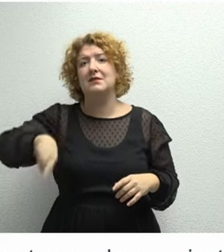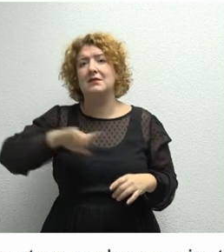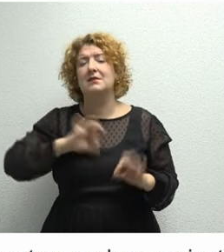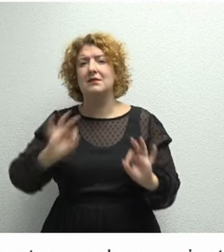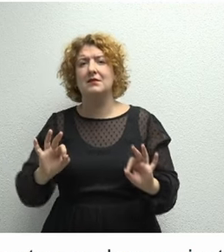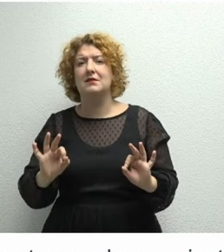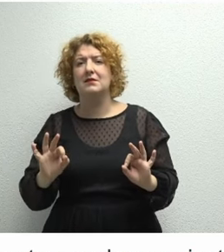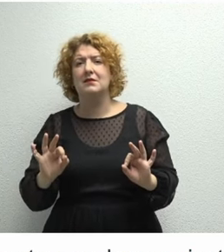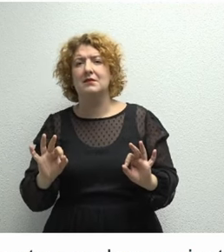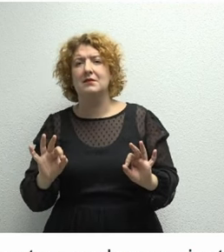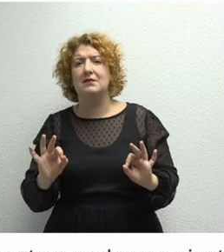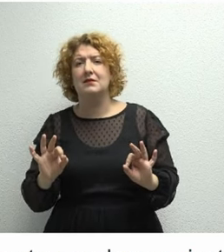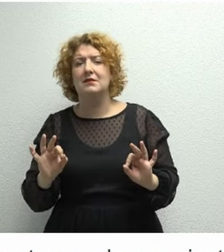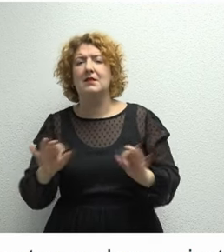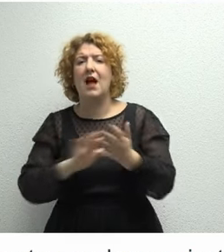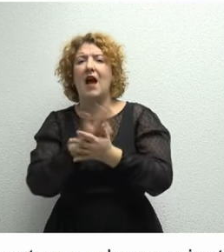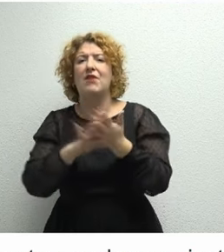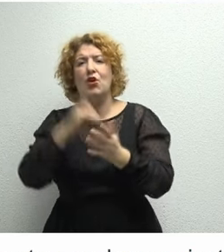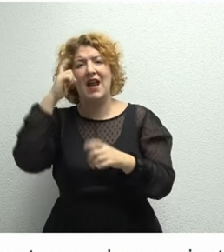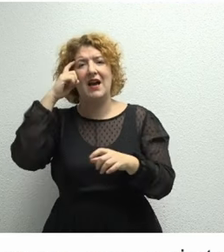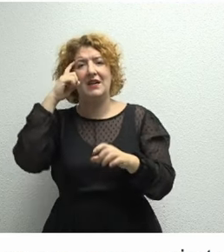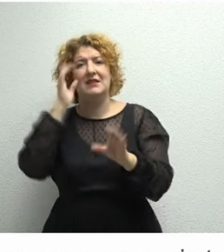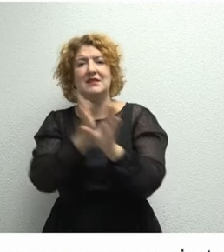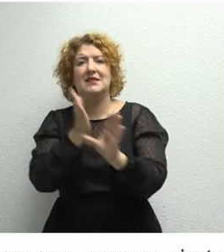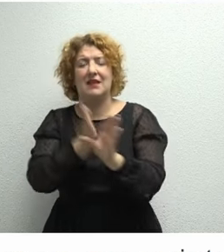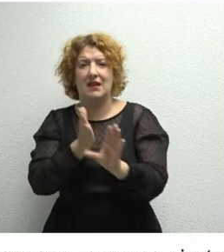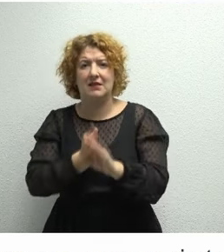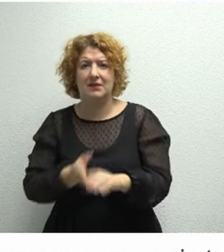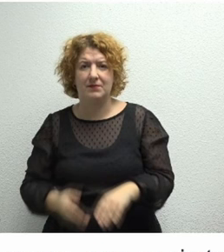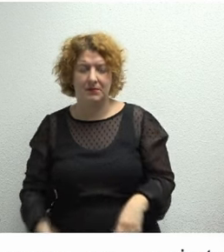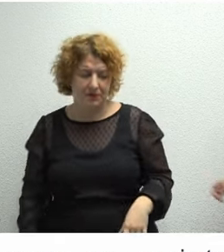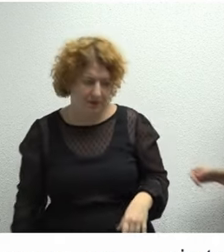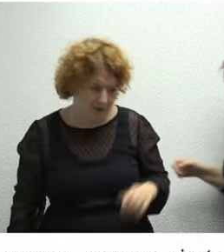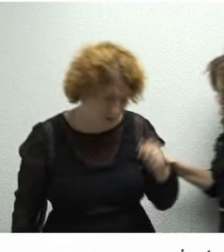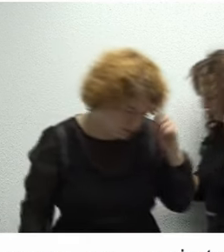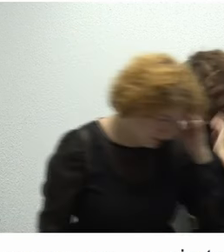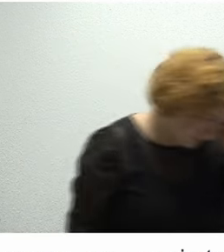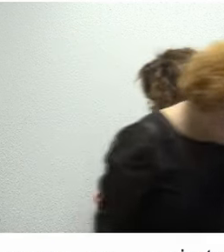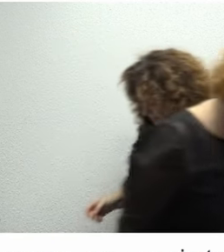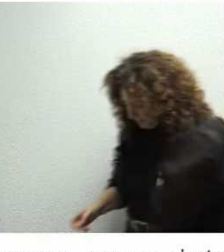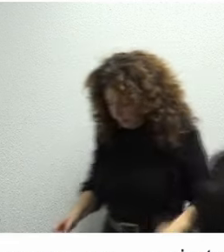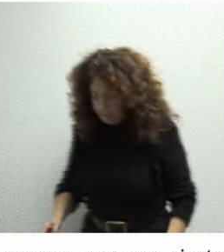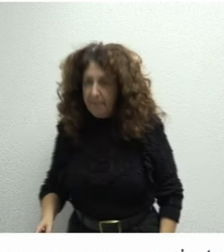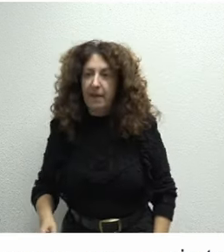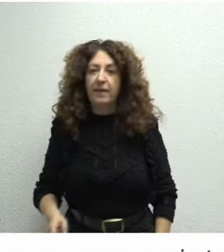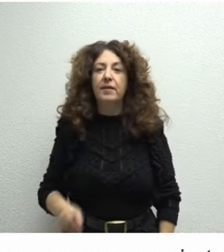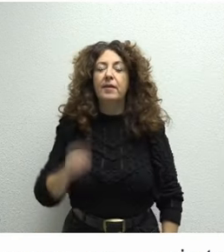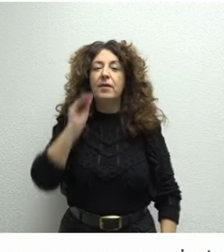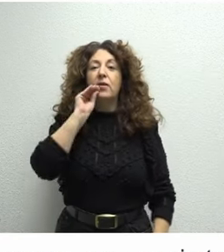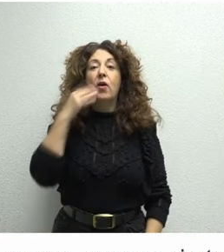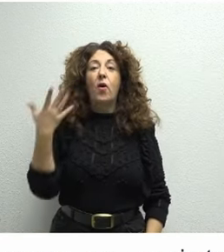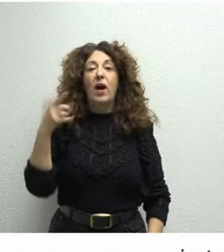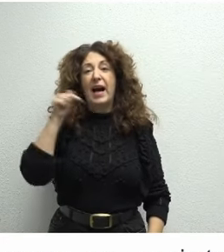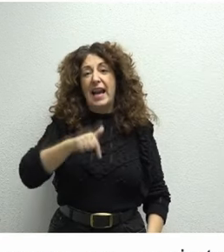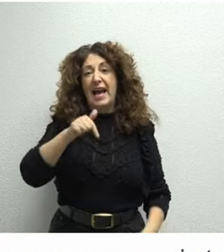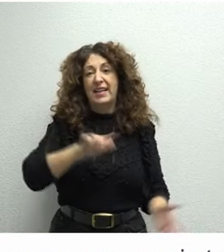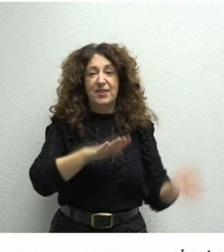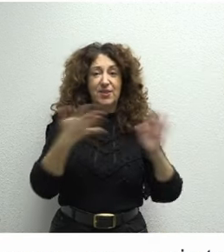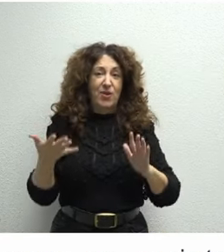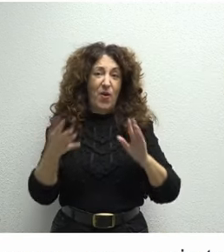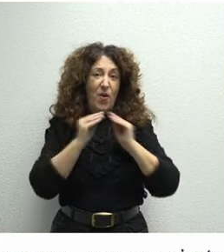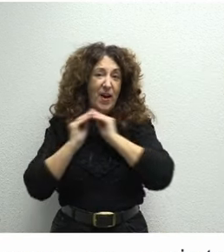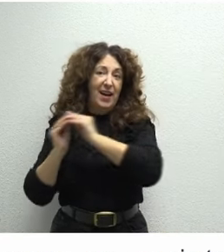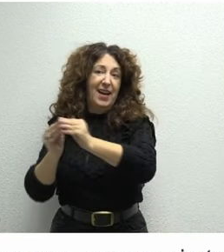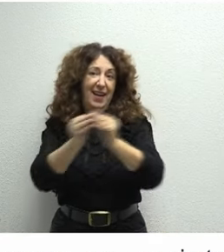el hablar con la psiquiatra entonces Ojalá esto se pudiera se pudiera generalizar y no